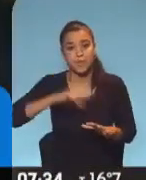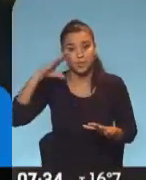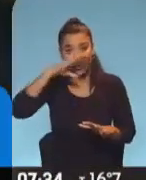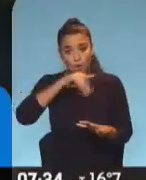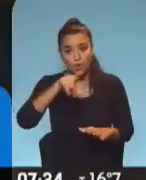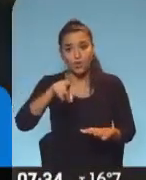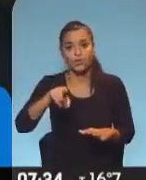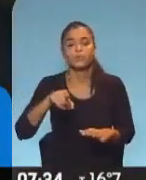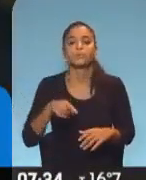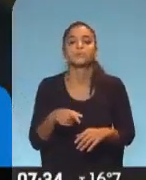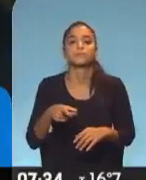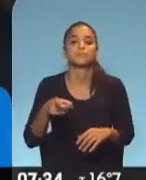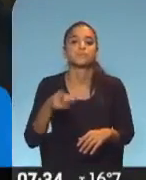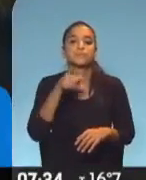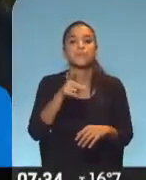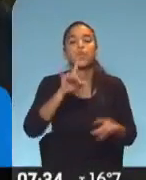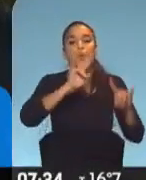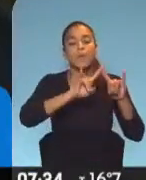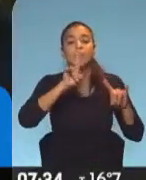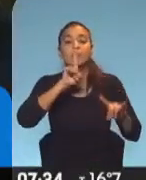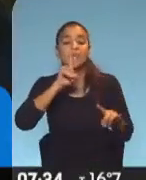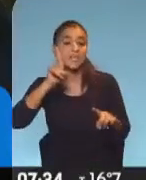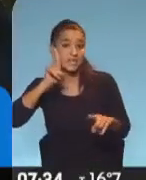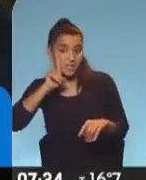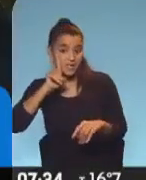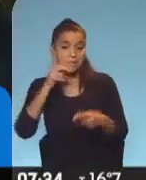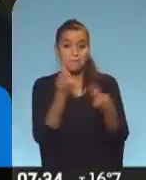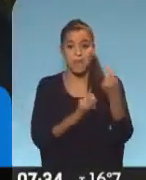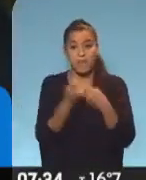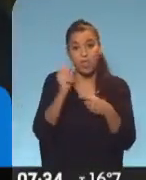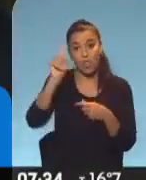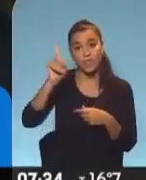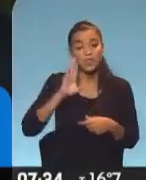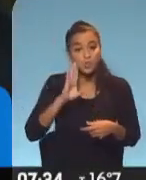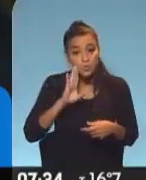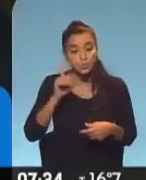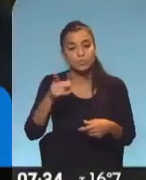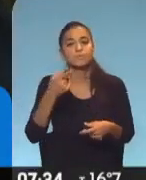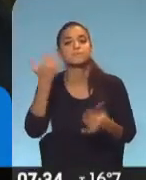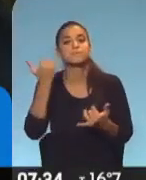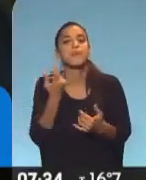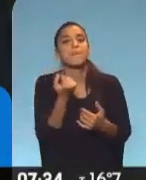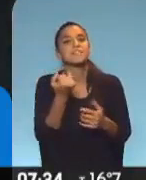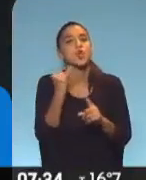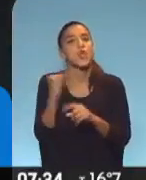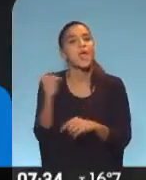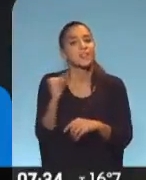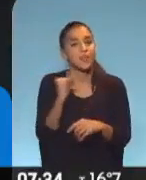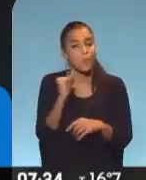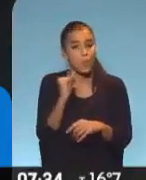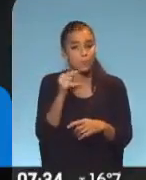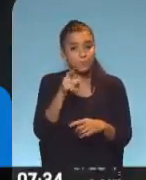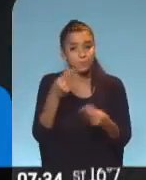el norteamericano, es decir, el WTI, que es el mercado de Estados Unidos, alcanzó un precio negativo. Eso